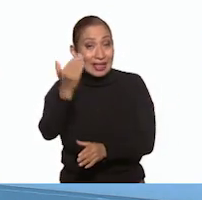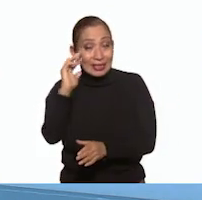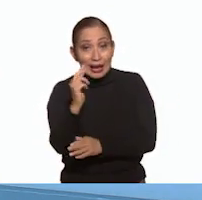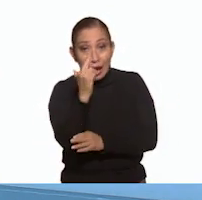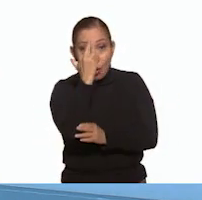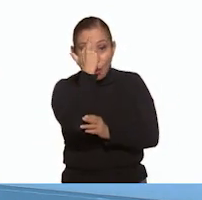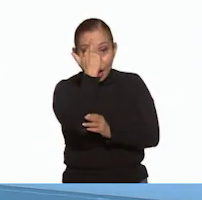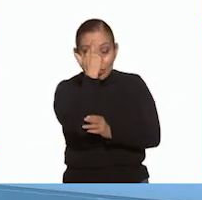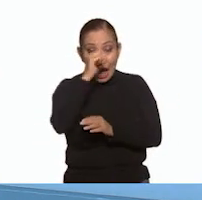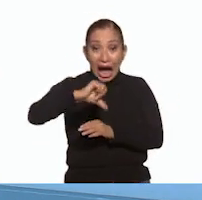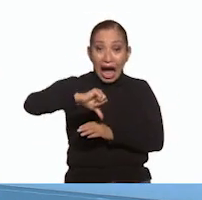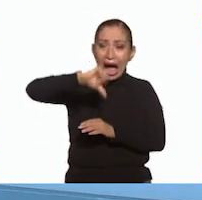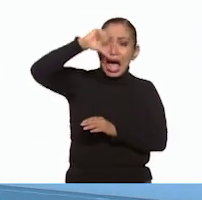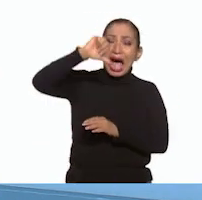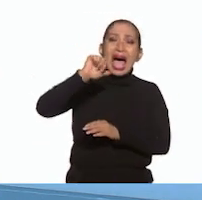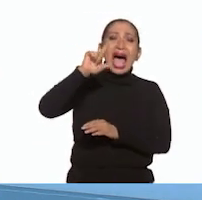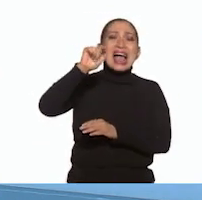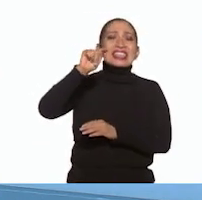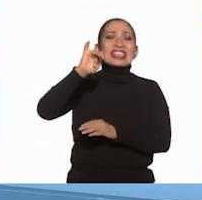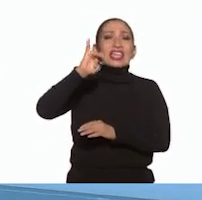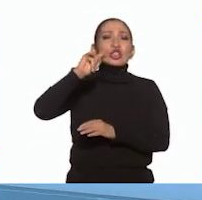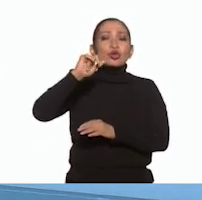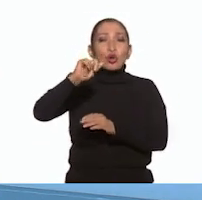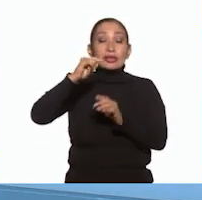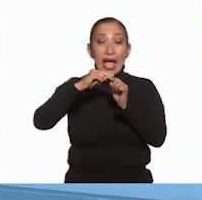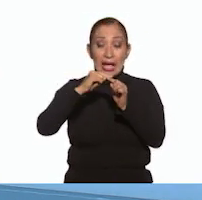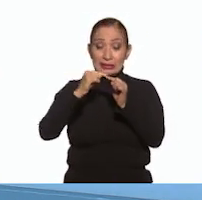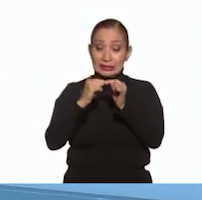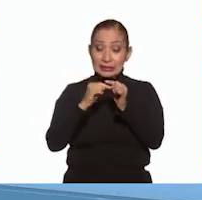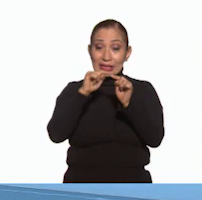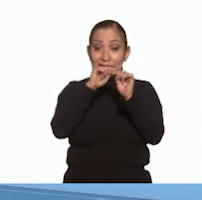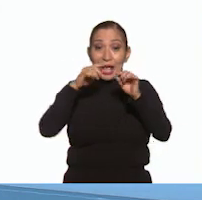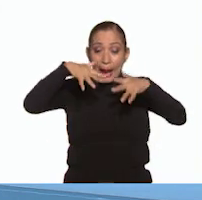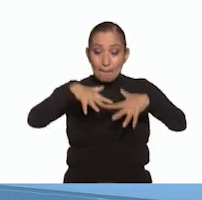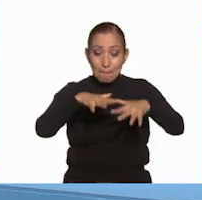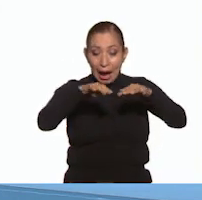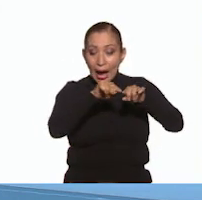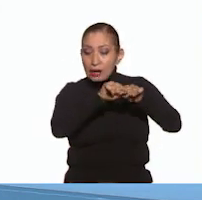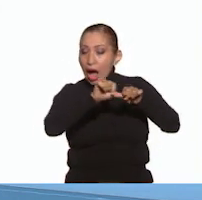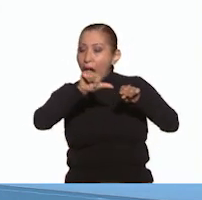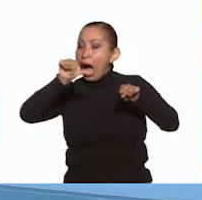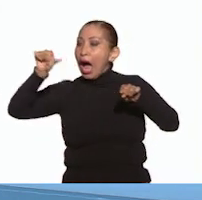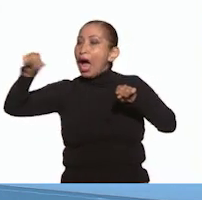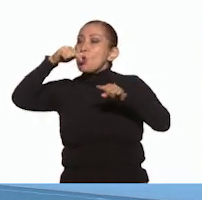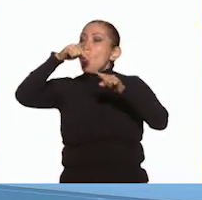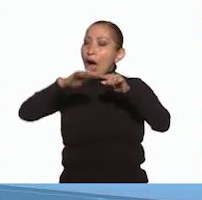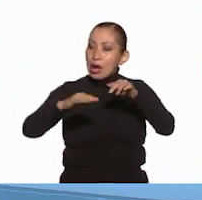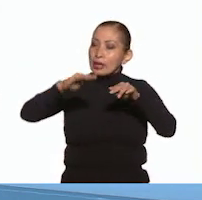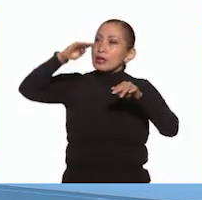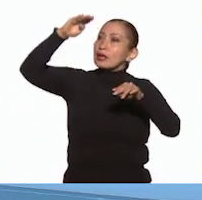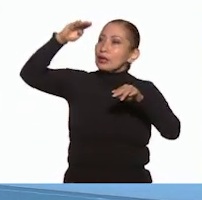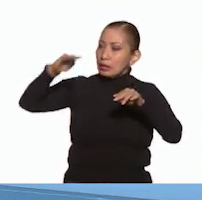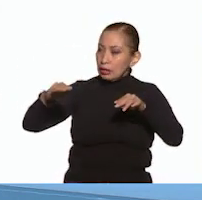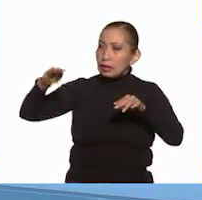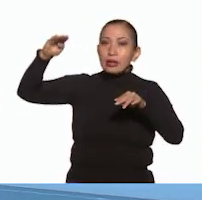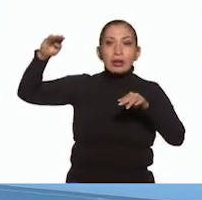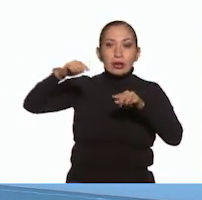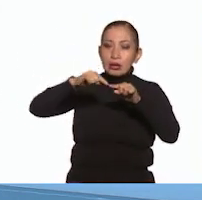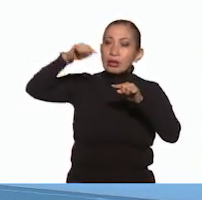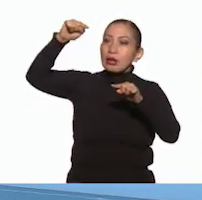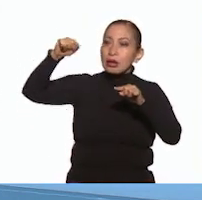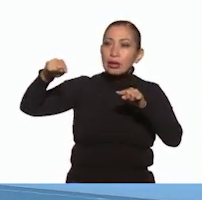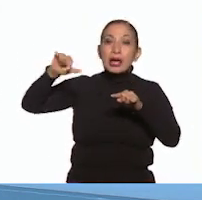que la altitud es la distancia vertical que hay del nivel del mar a cualquier lugar de la Tierra. Muy bien.